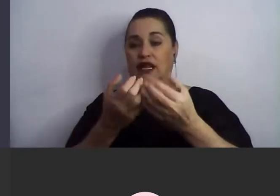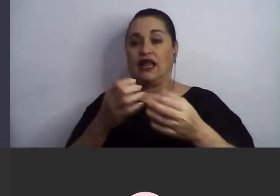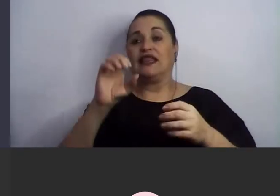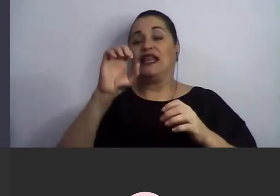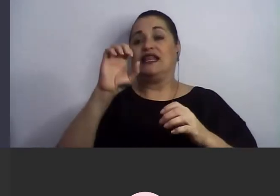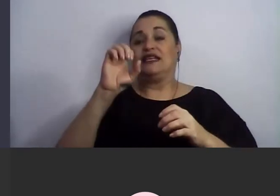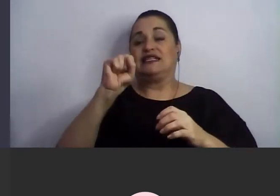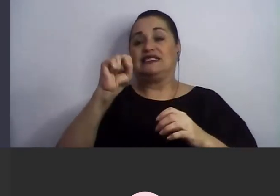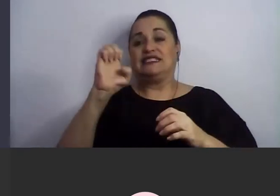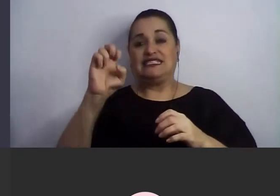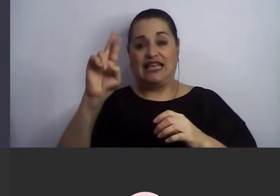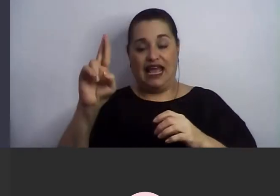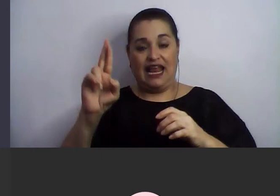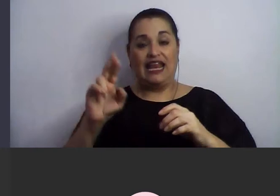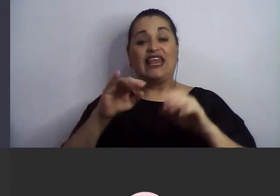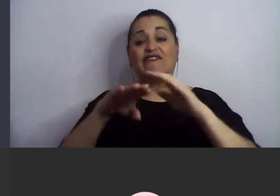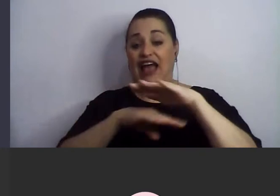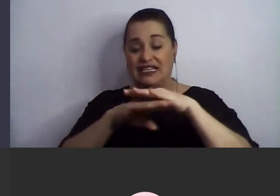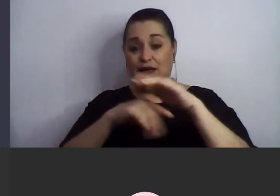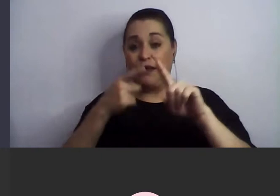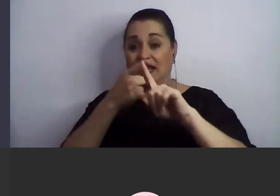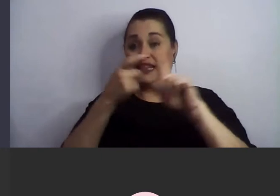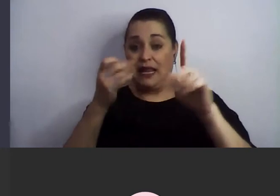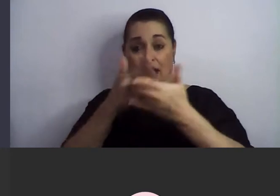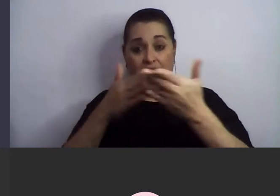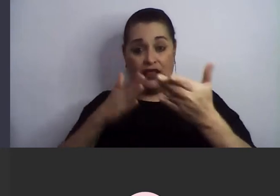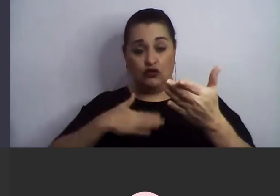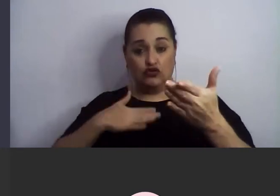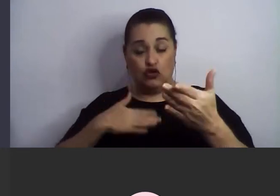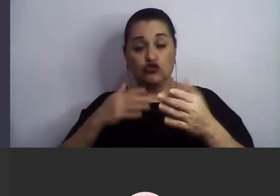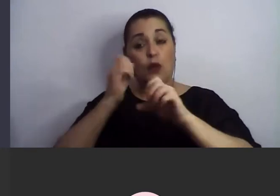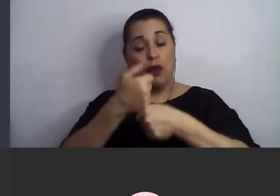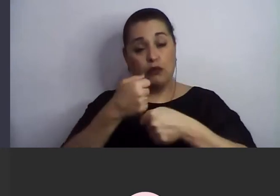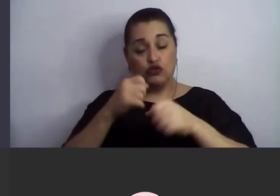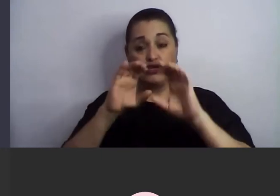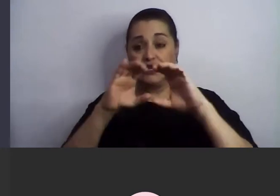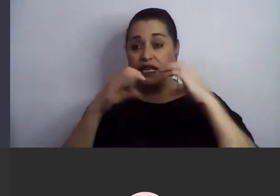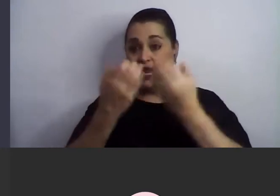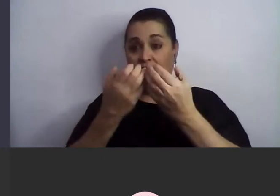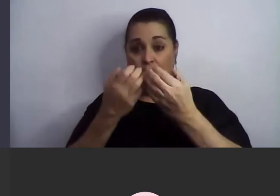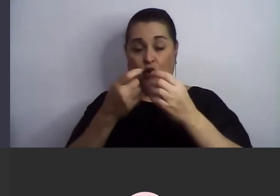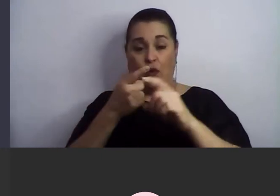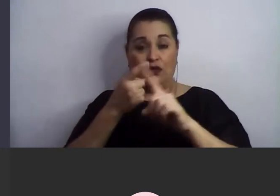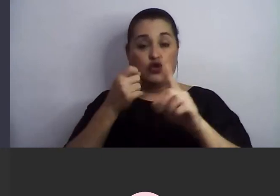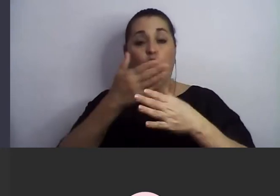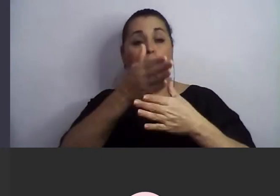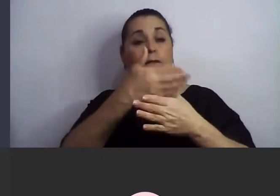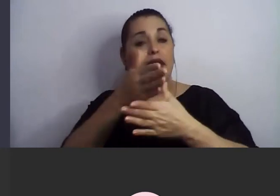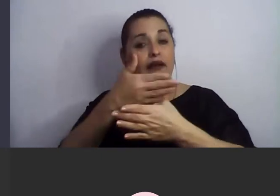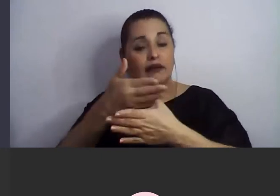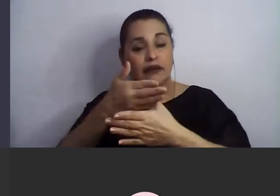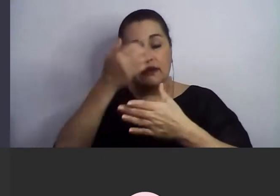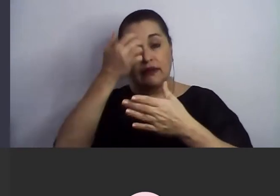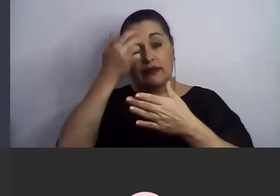y básicamente de nuestra parte lo que podemos hacer de la comisión siempre es compartir las